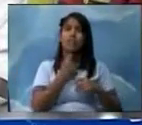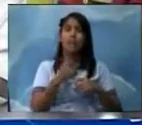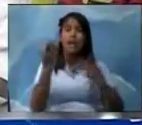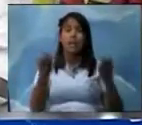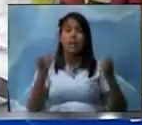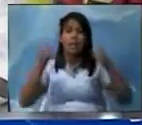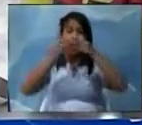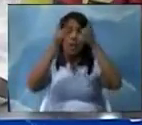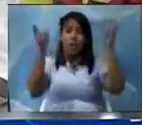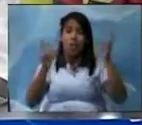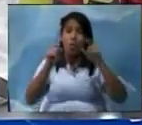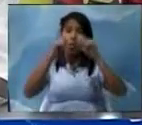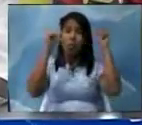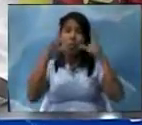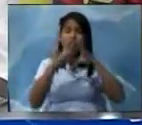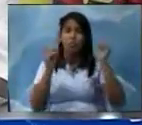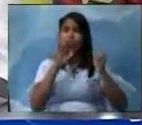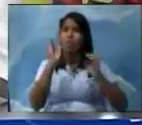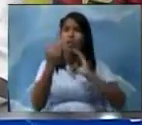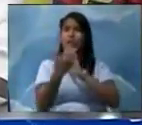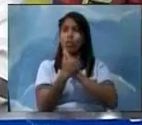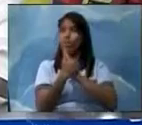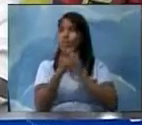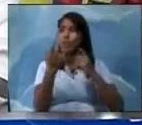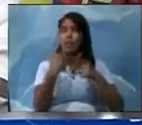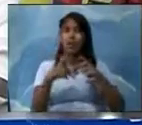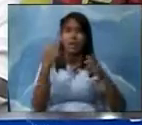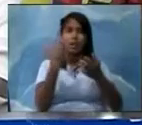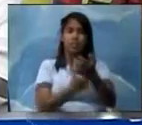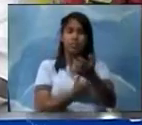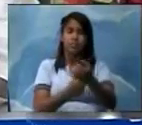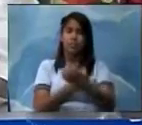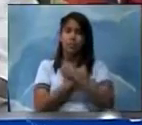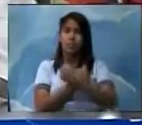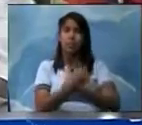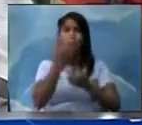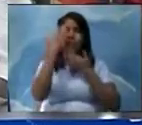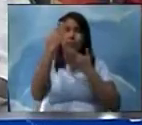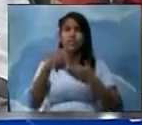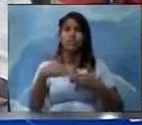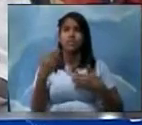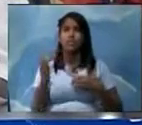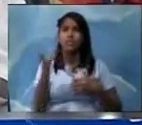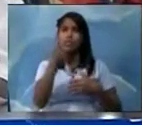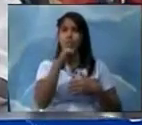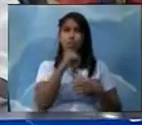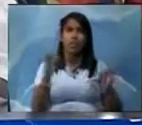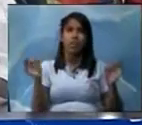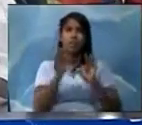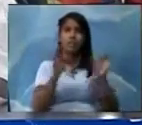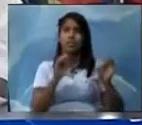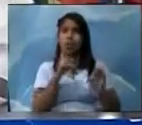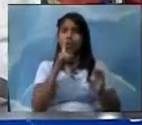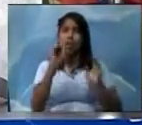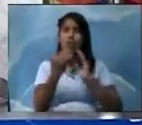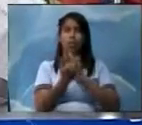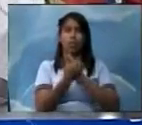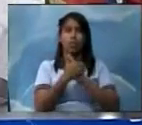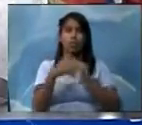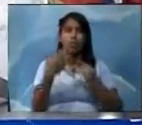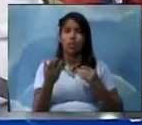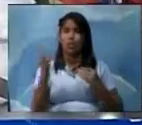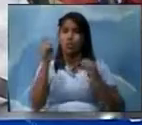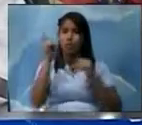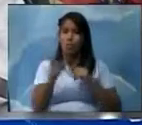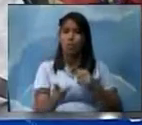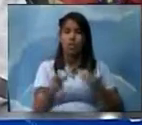descubre lo escondido aquel amados hermanos delante del cual no hay nada oculto